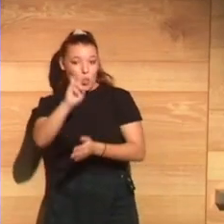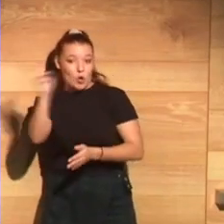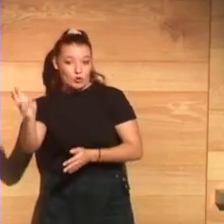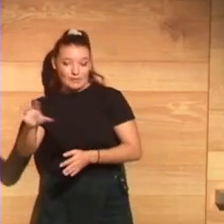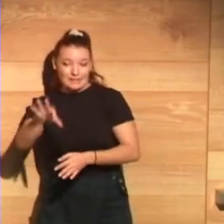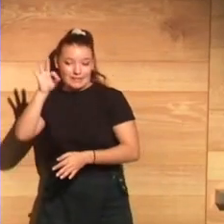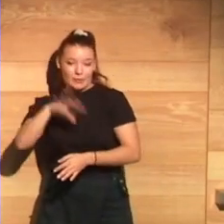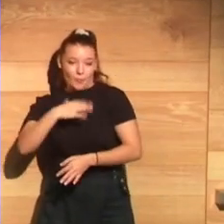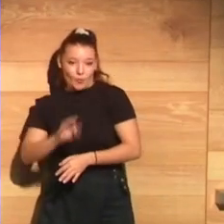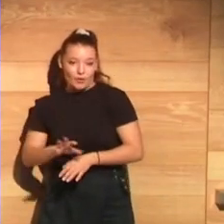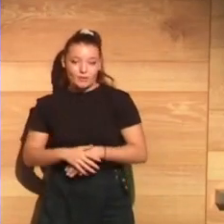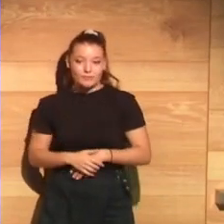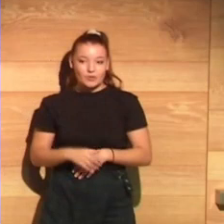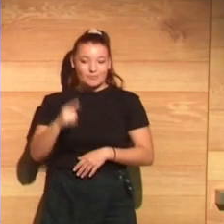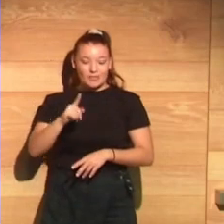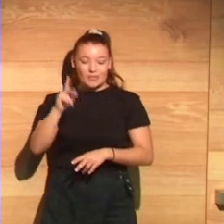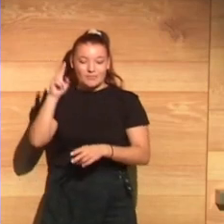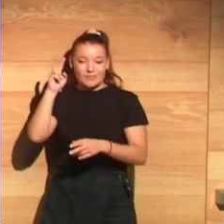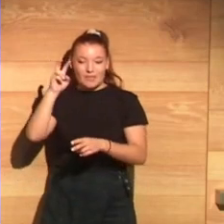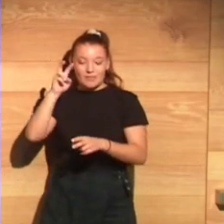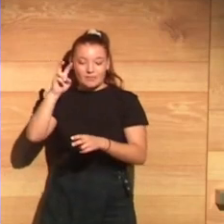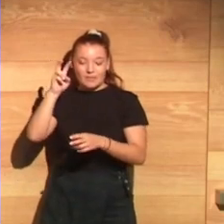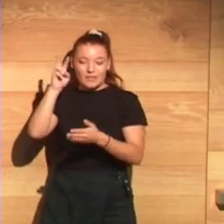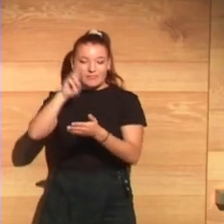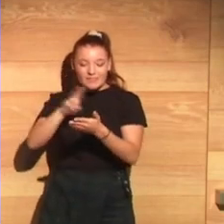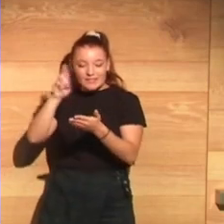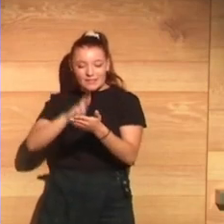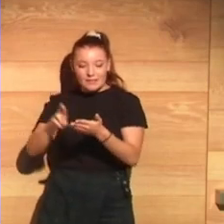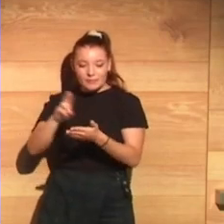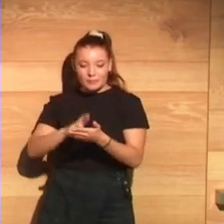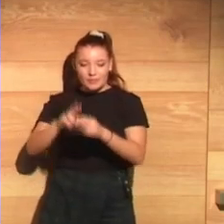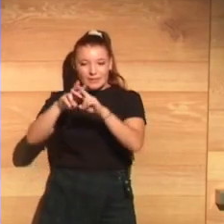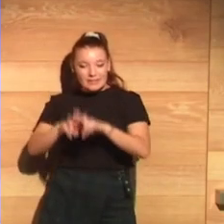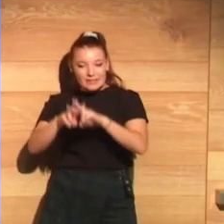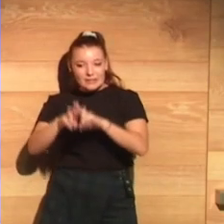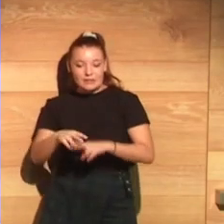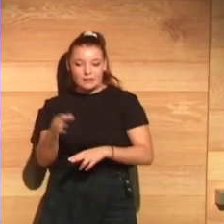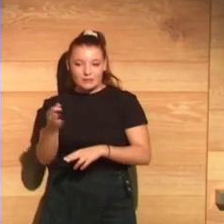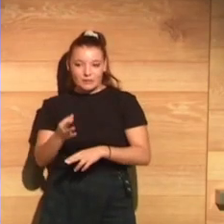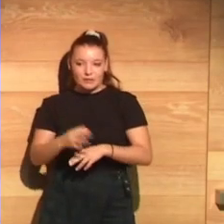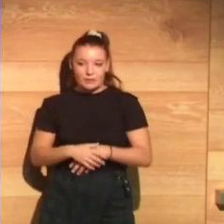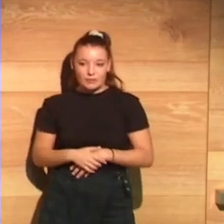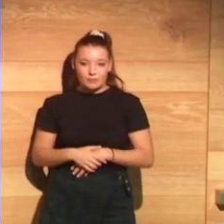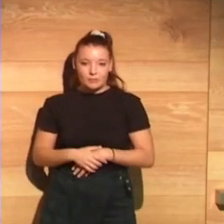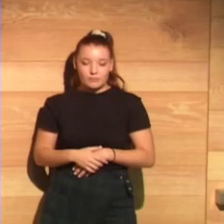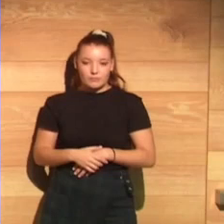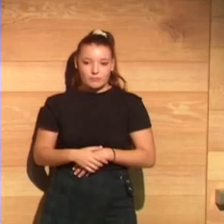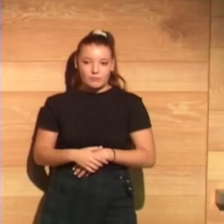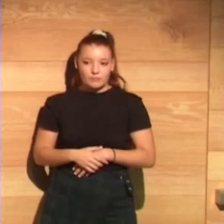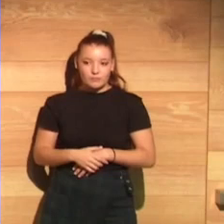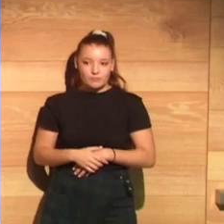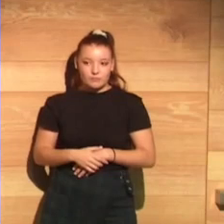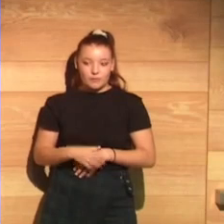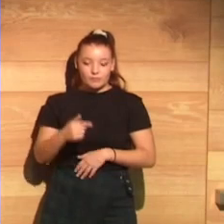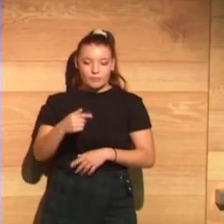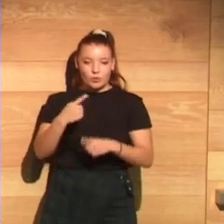como que vas tomando otro rumbo, ¿no? Y tienes que revisar, pero también porque me